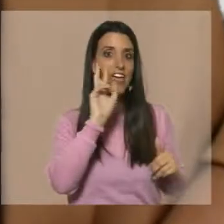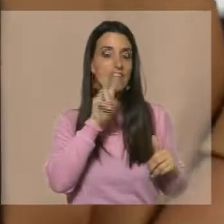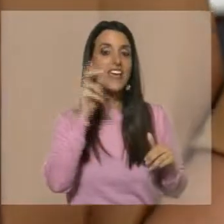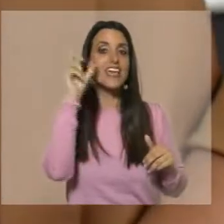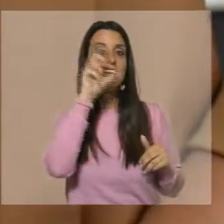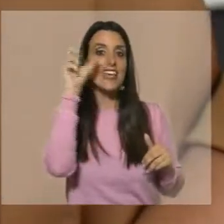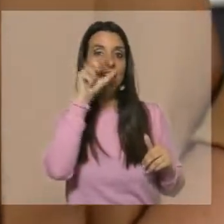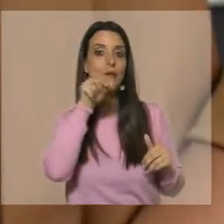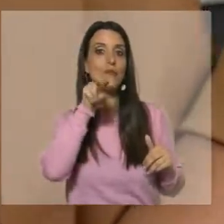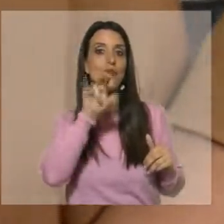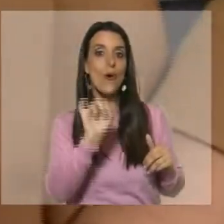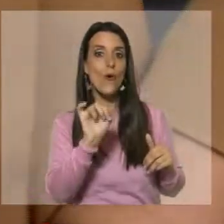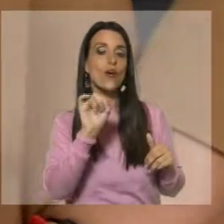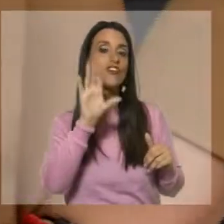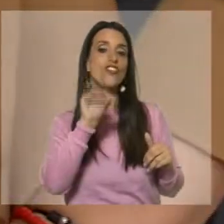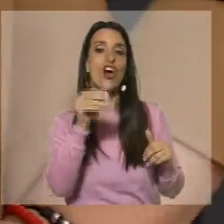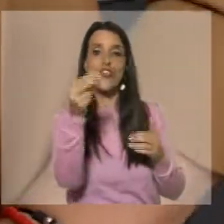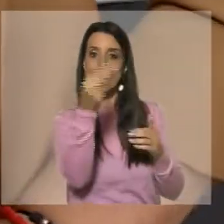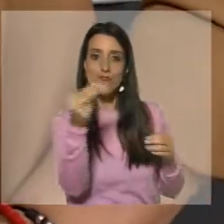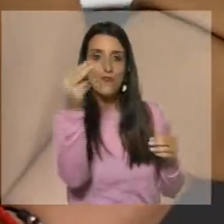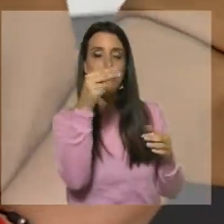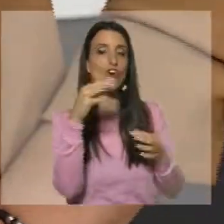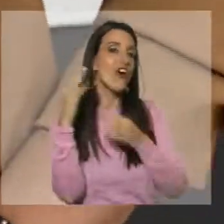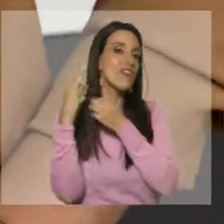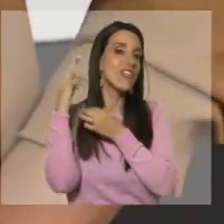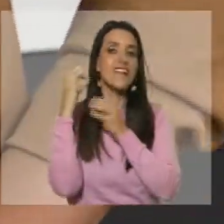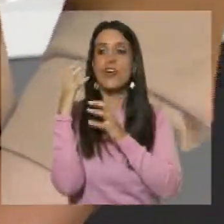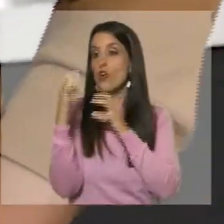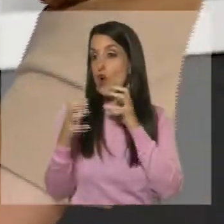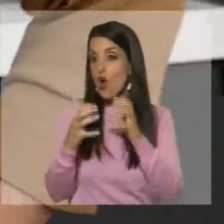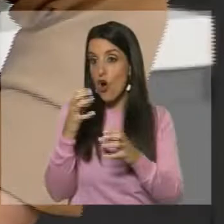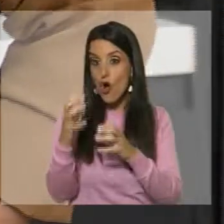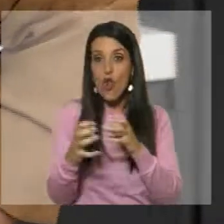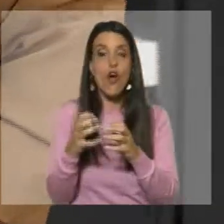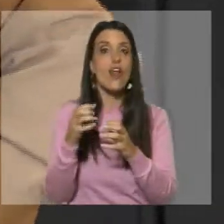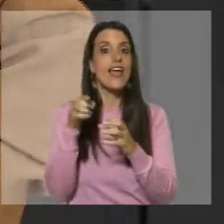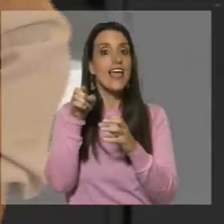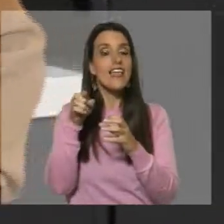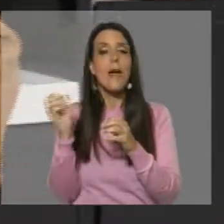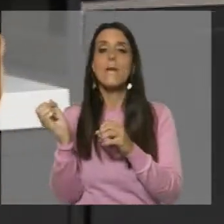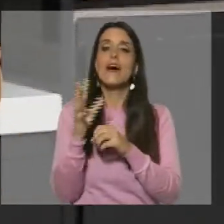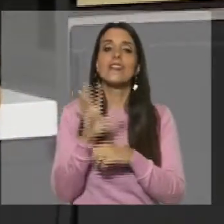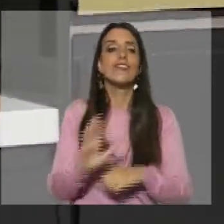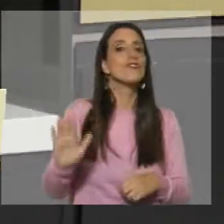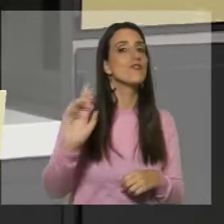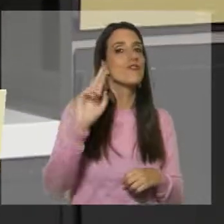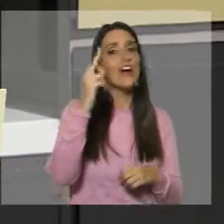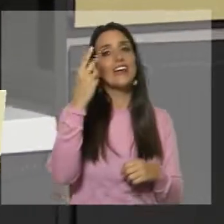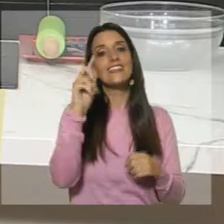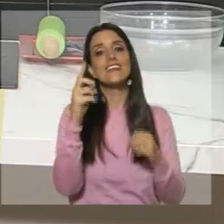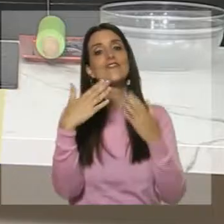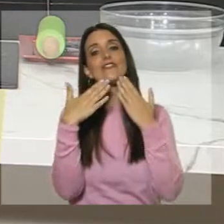Instagram, andy.uy. Tiene todos los diseños, talles, colores, se comunican con ella y ella hace envíos a todo el país. Así que Andy, un